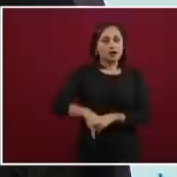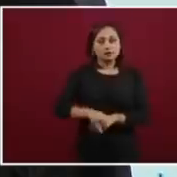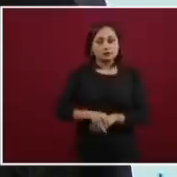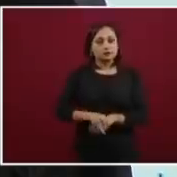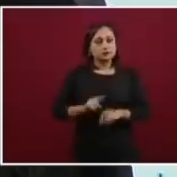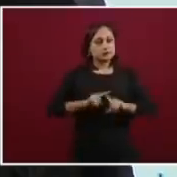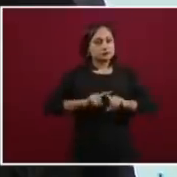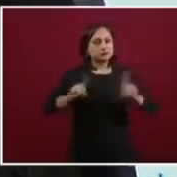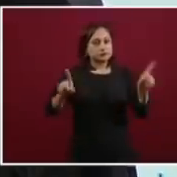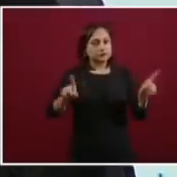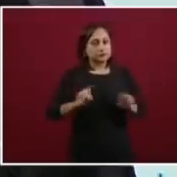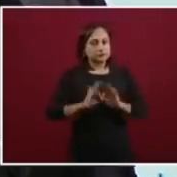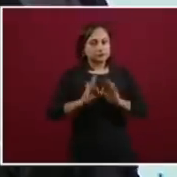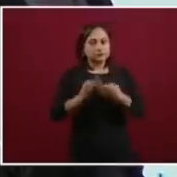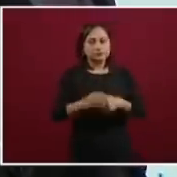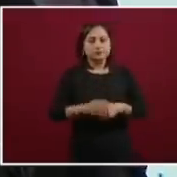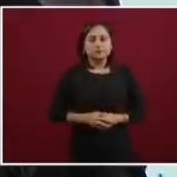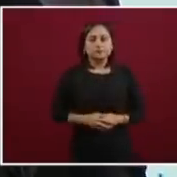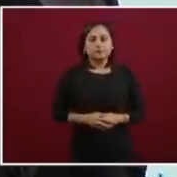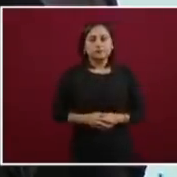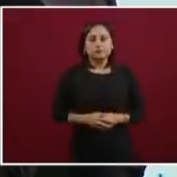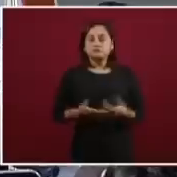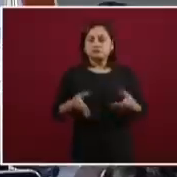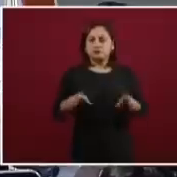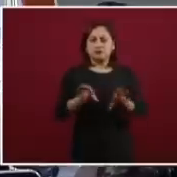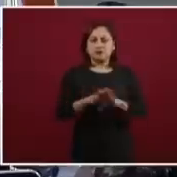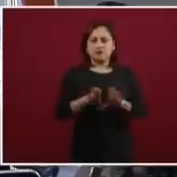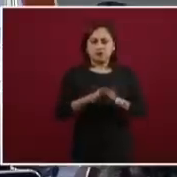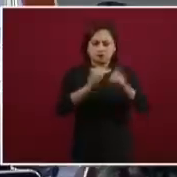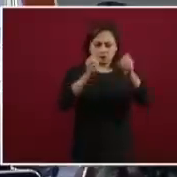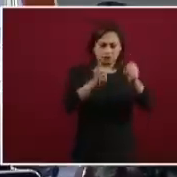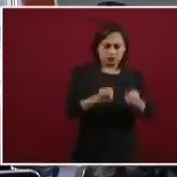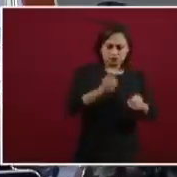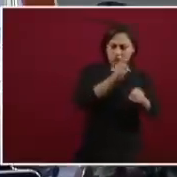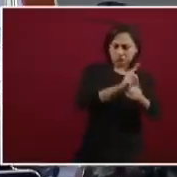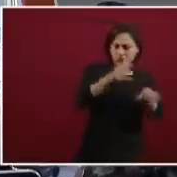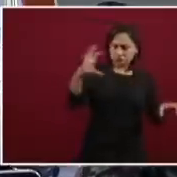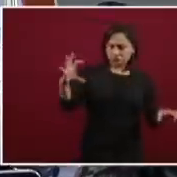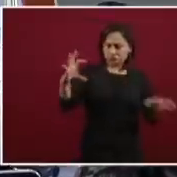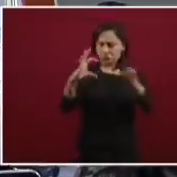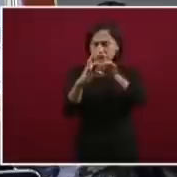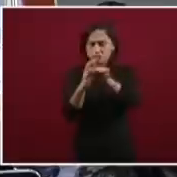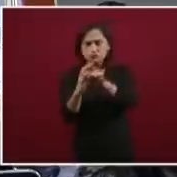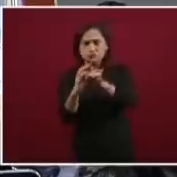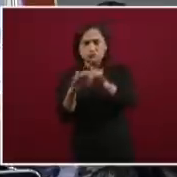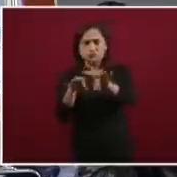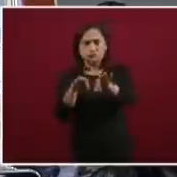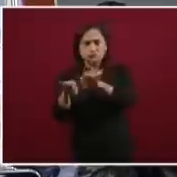vincular seguridad con empleo con educación con salud